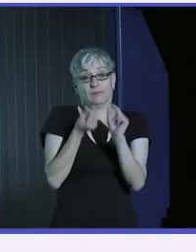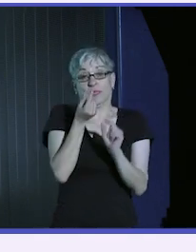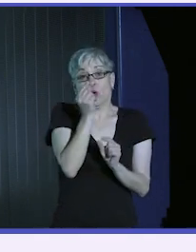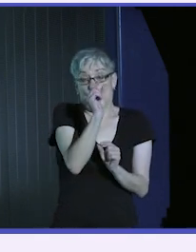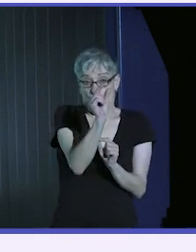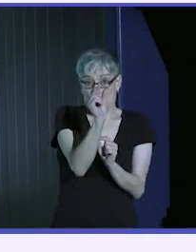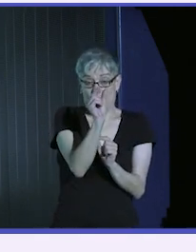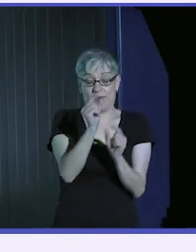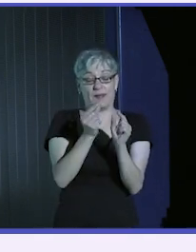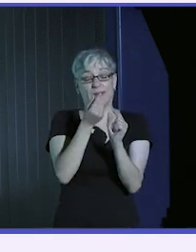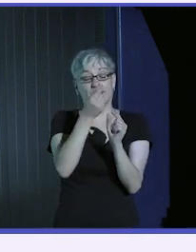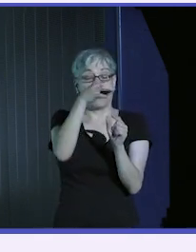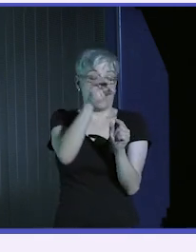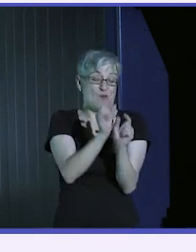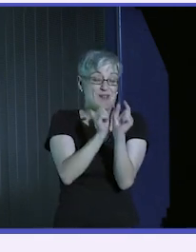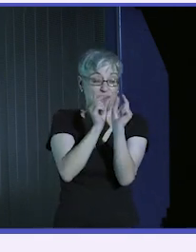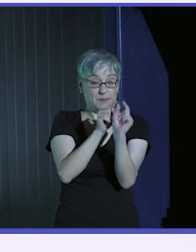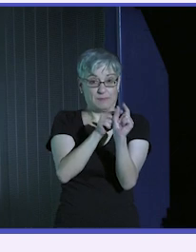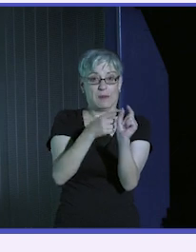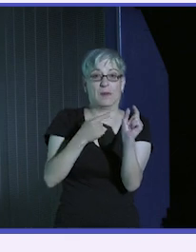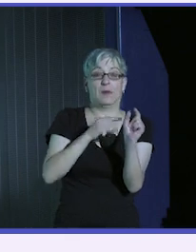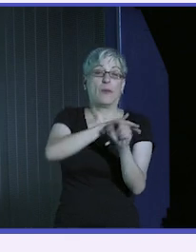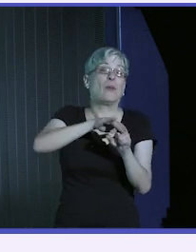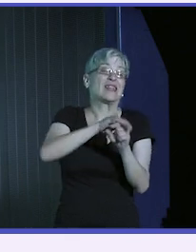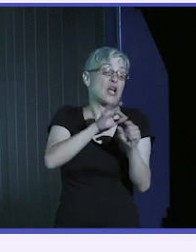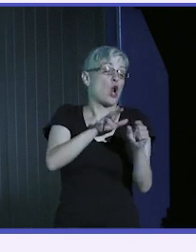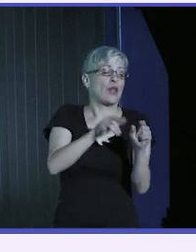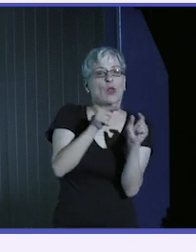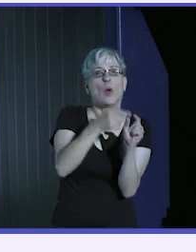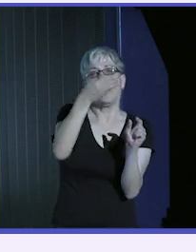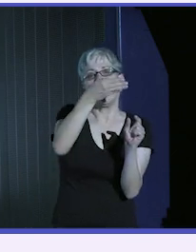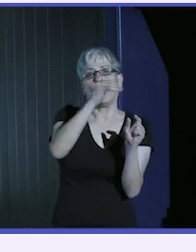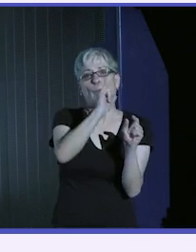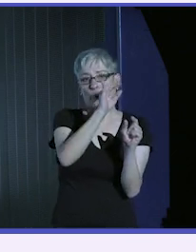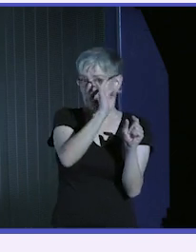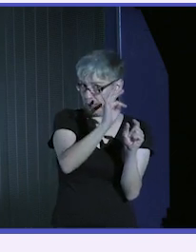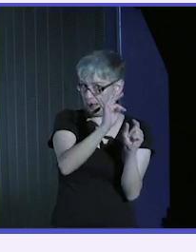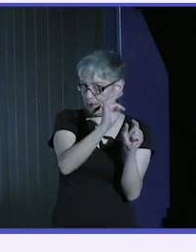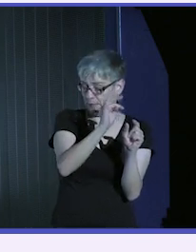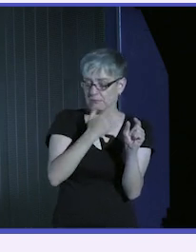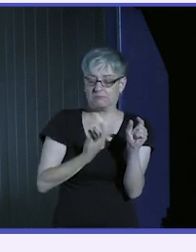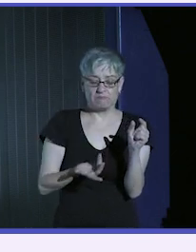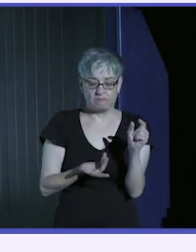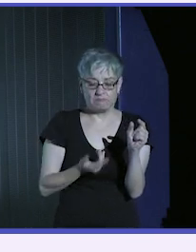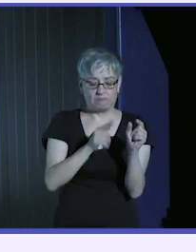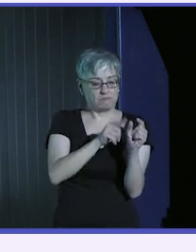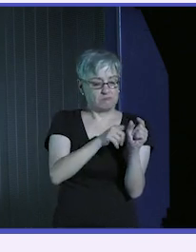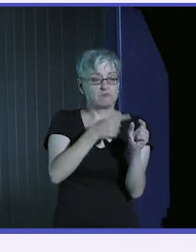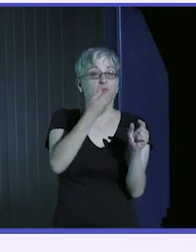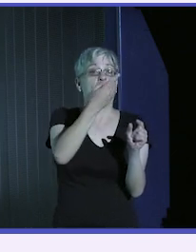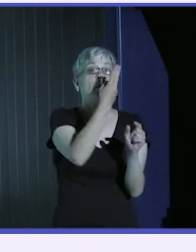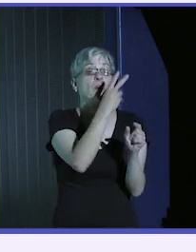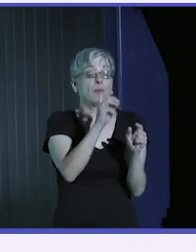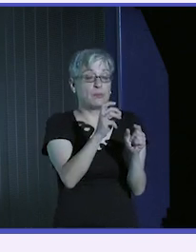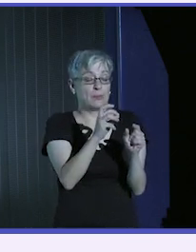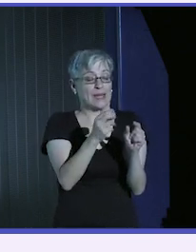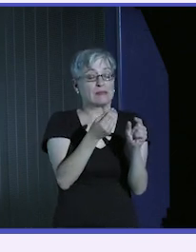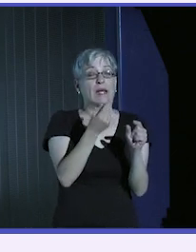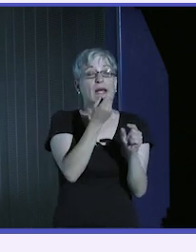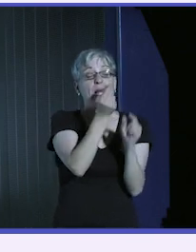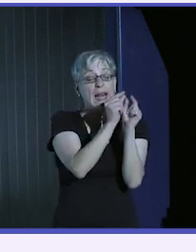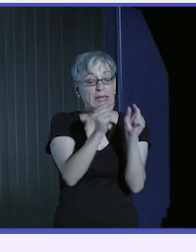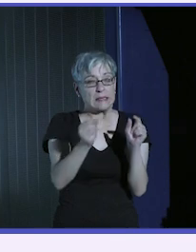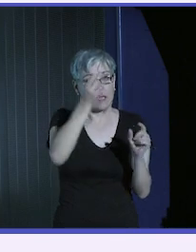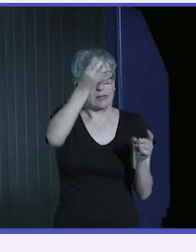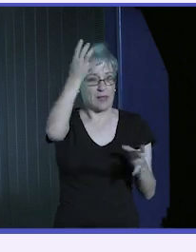información básica de un ordenador es el bit, ¿verdad? Entonces, nosotros hablando combinamos más de 20 letras para comunicar